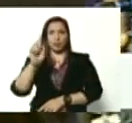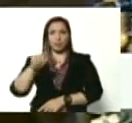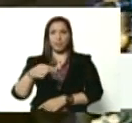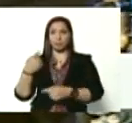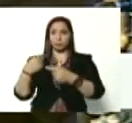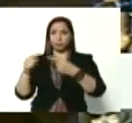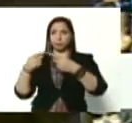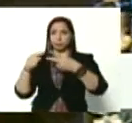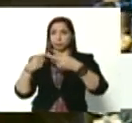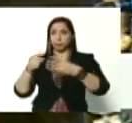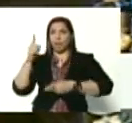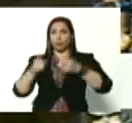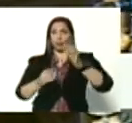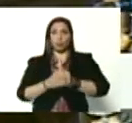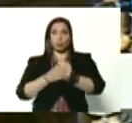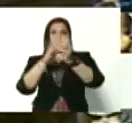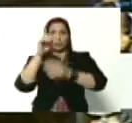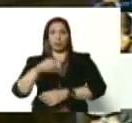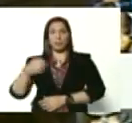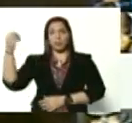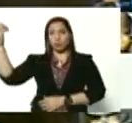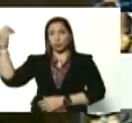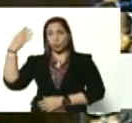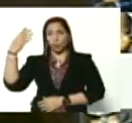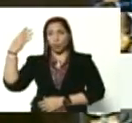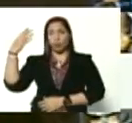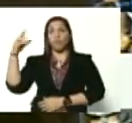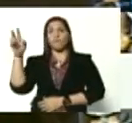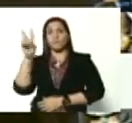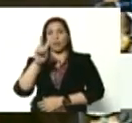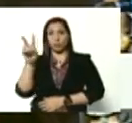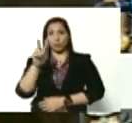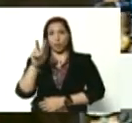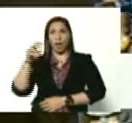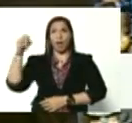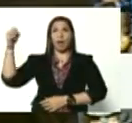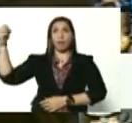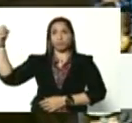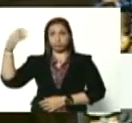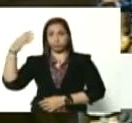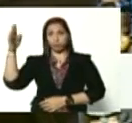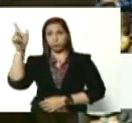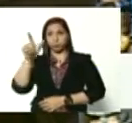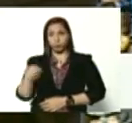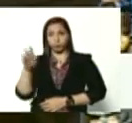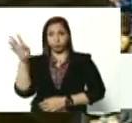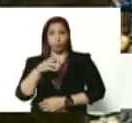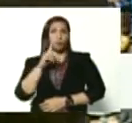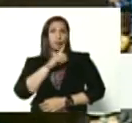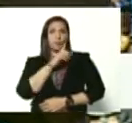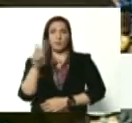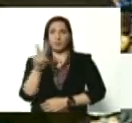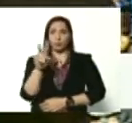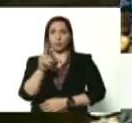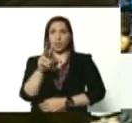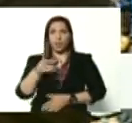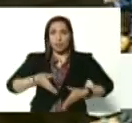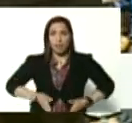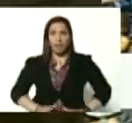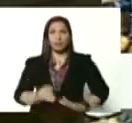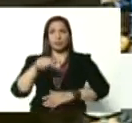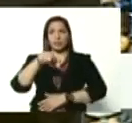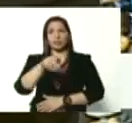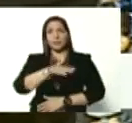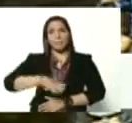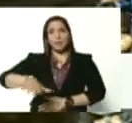algunos si el sol de venezuela nace en el esequibo el nombre de venezuela nace en este espacio caribeño de golfo y